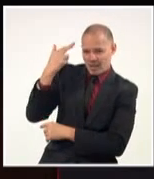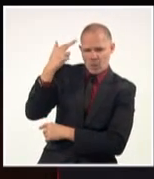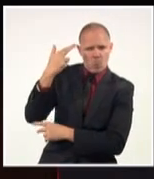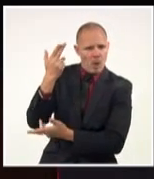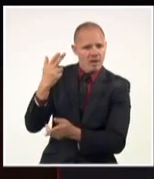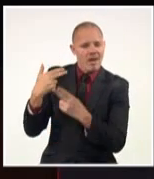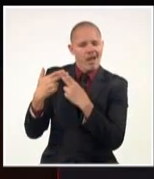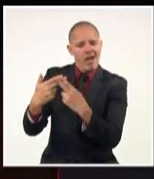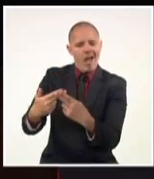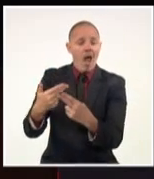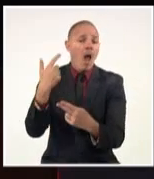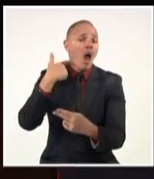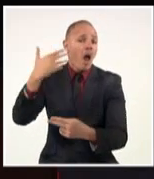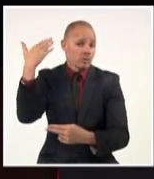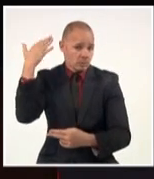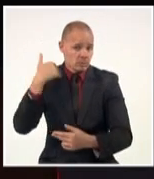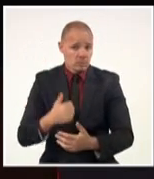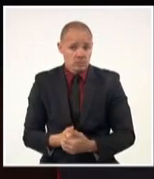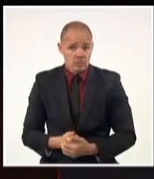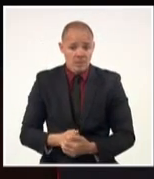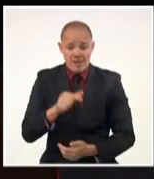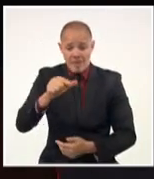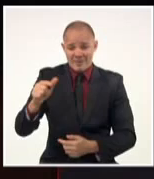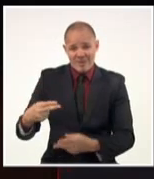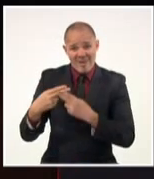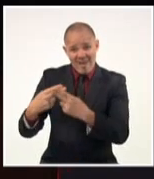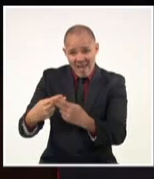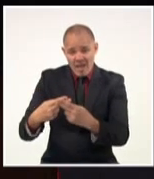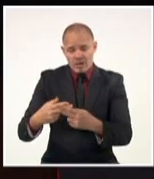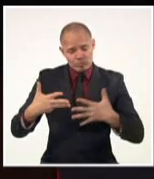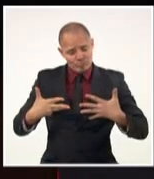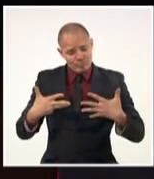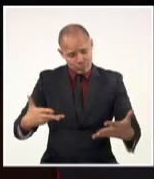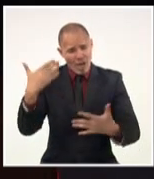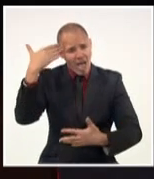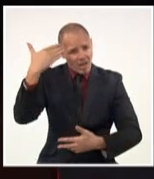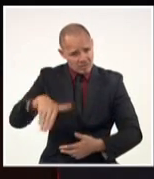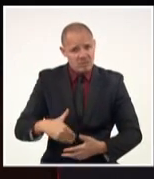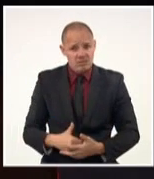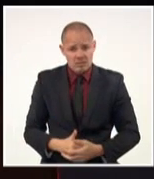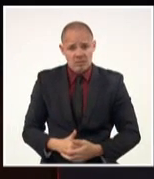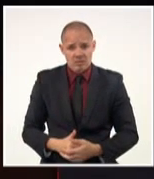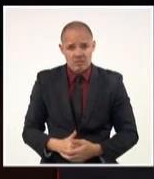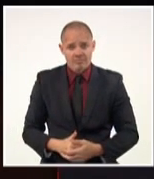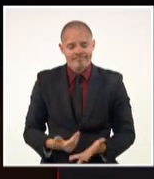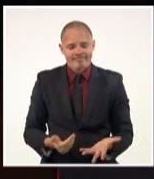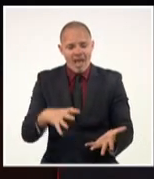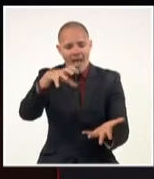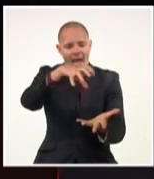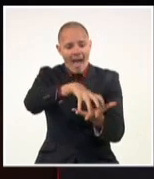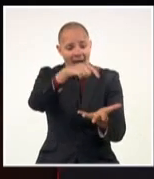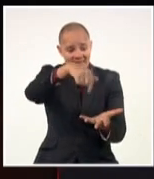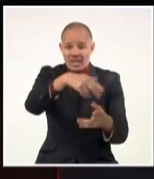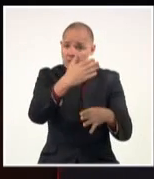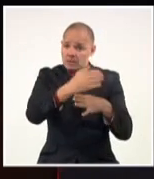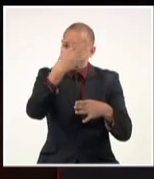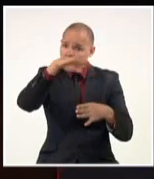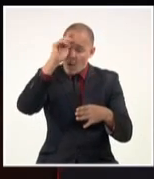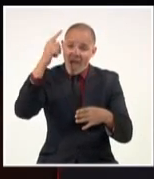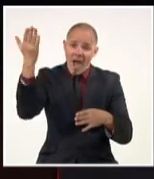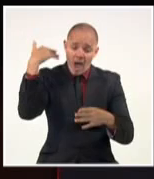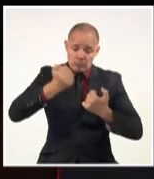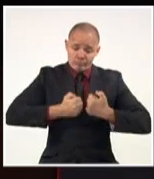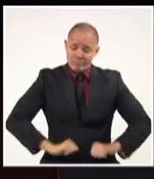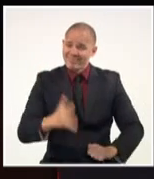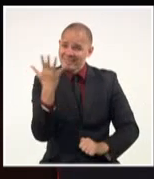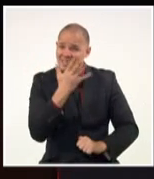hijos más generosos entregaron a la causa de la libertad. Ciudad de los Maceos, de los Moncadistas,